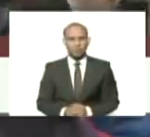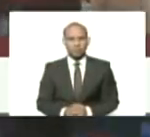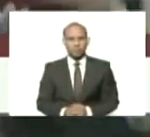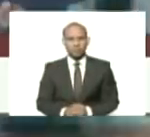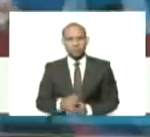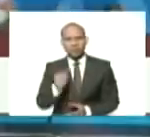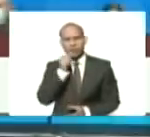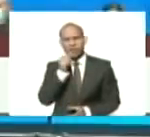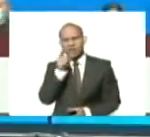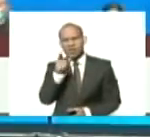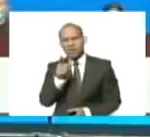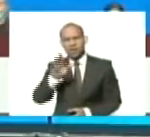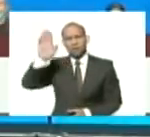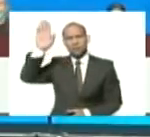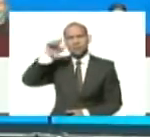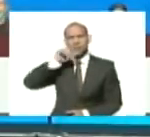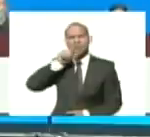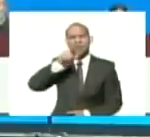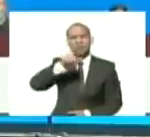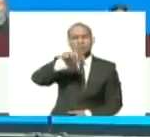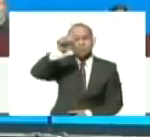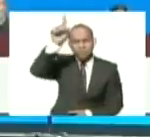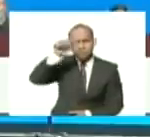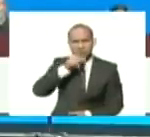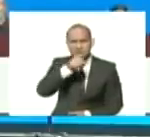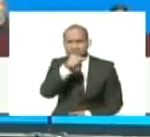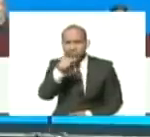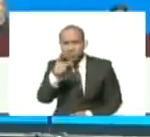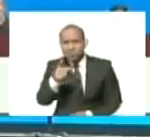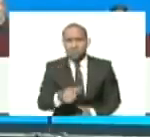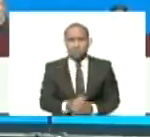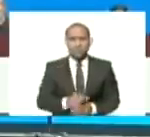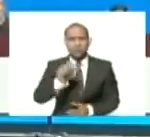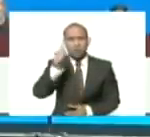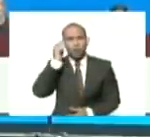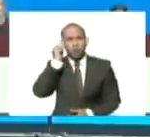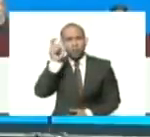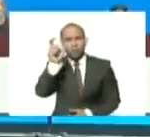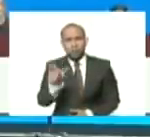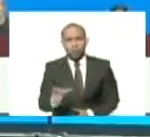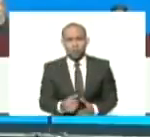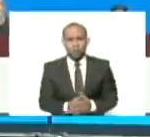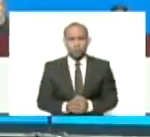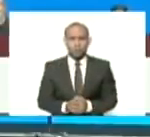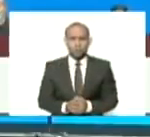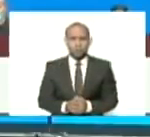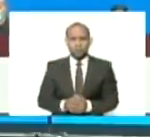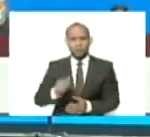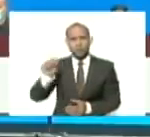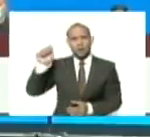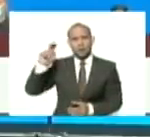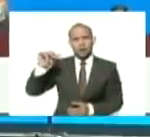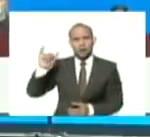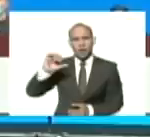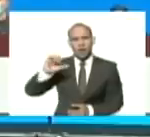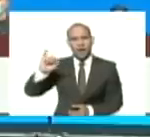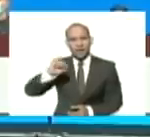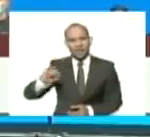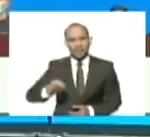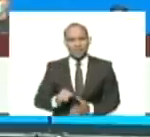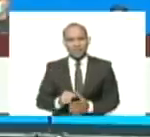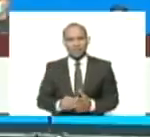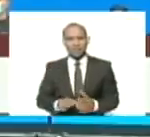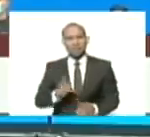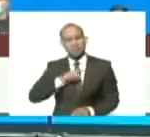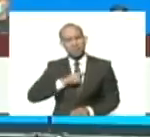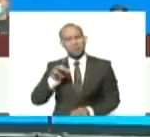¿Quién está allá? ¿Quién levantó la mano allá? Anaí Arizmendi. Anaí estaba por el Sindicato Nacional de Trabajadores